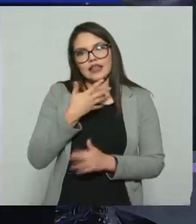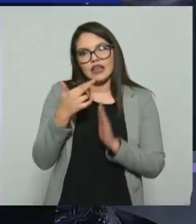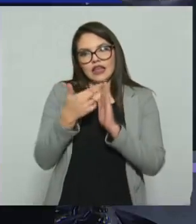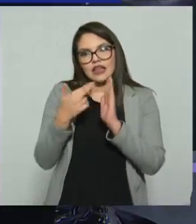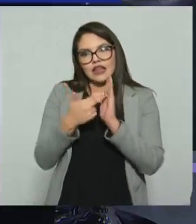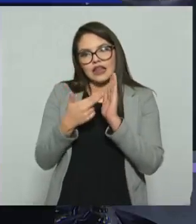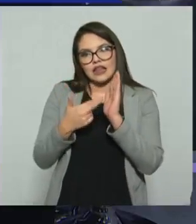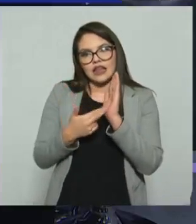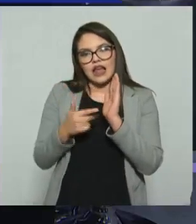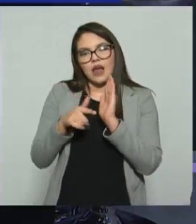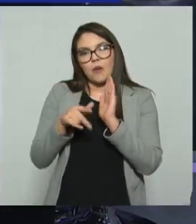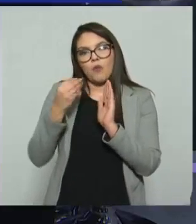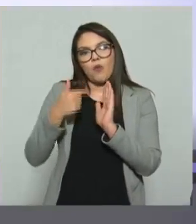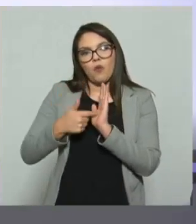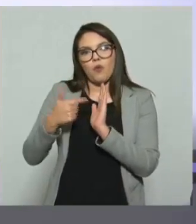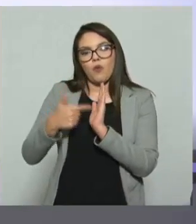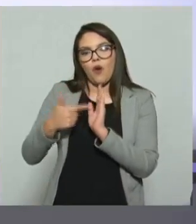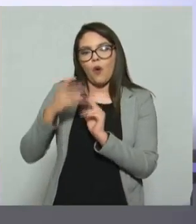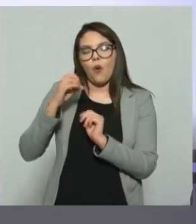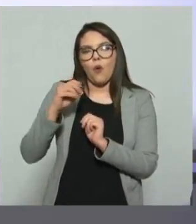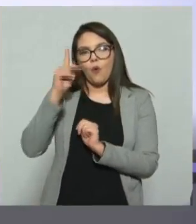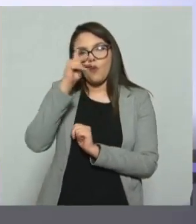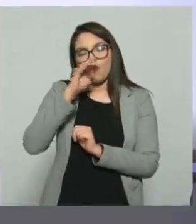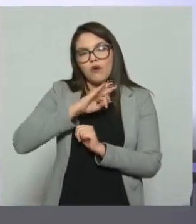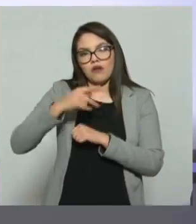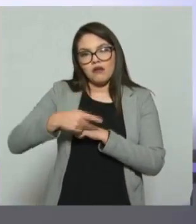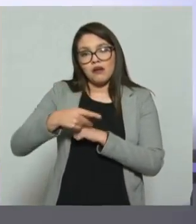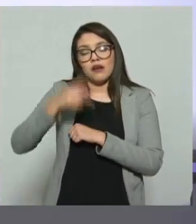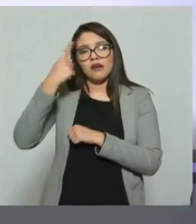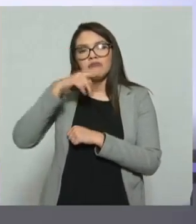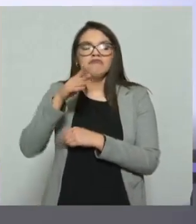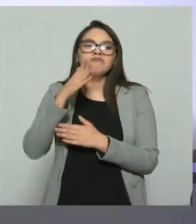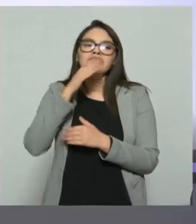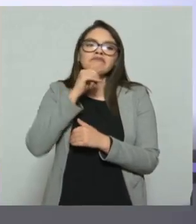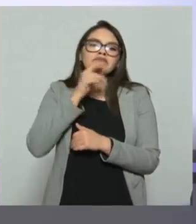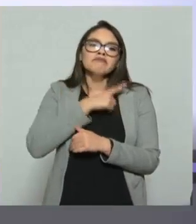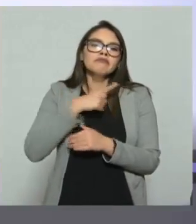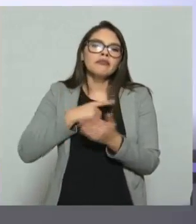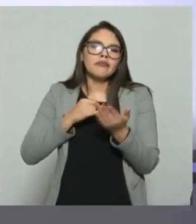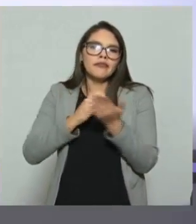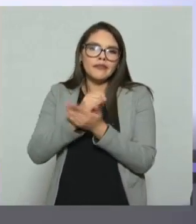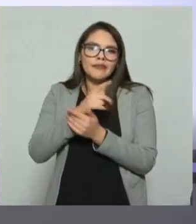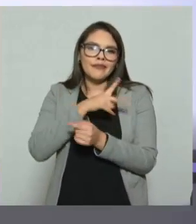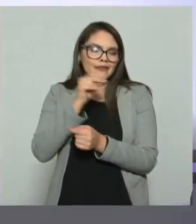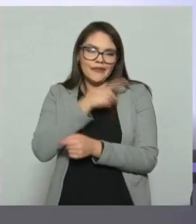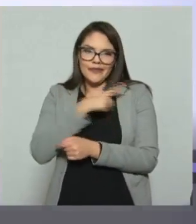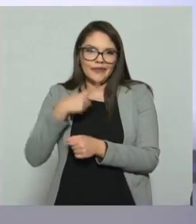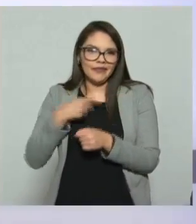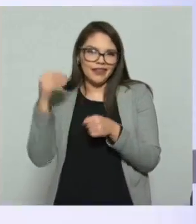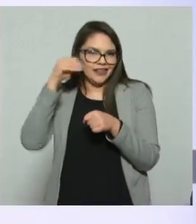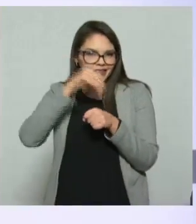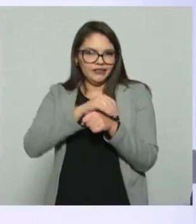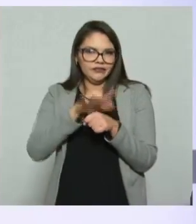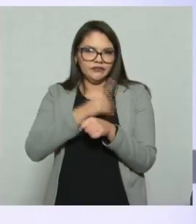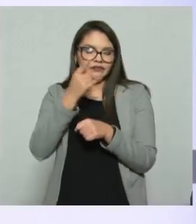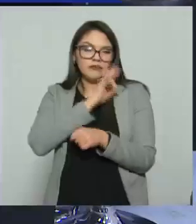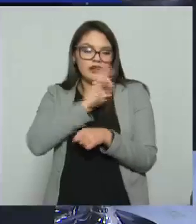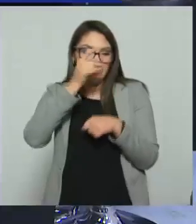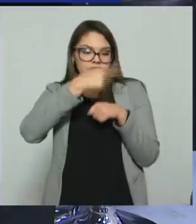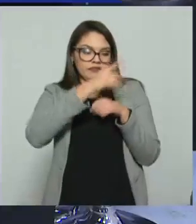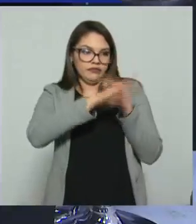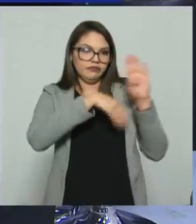aunque están considerados, pues no es algo que se declare porque pues no debería traerlo, ¿no? En cantidades que afecten a la